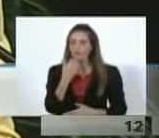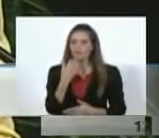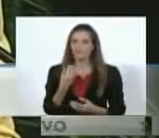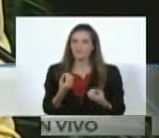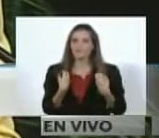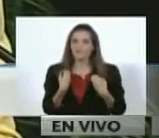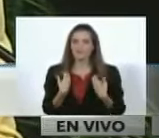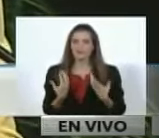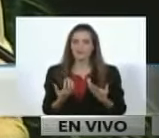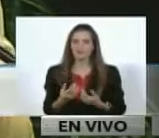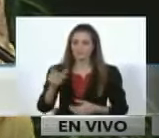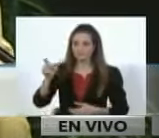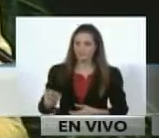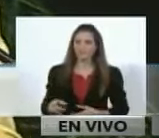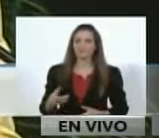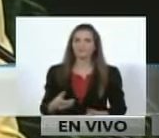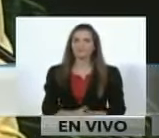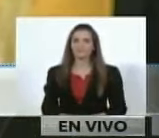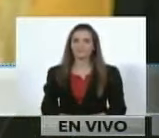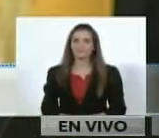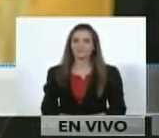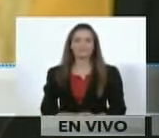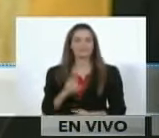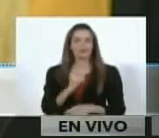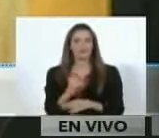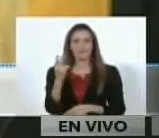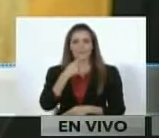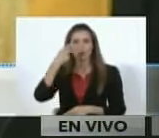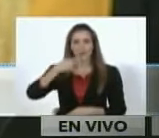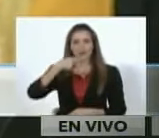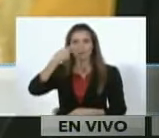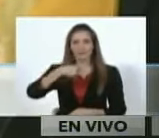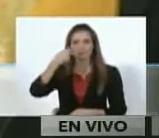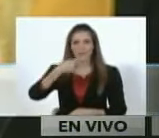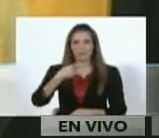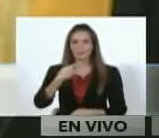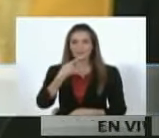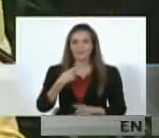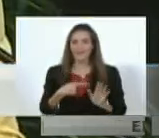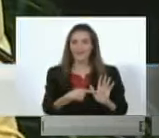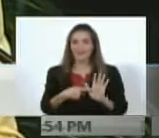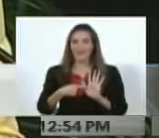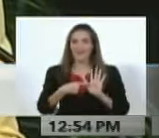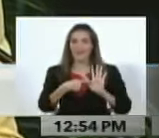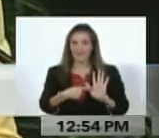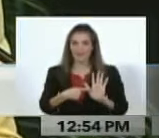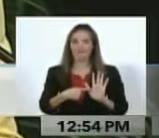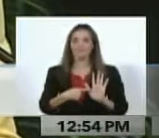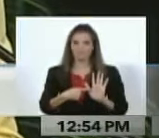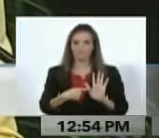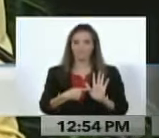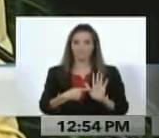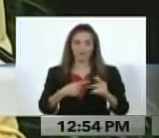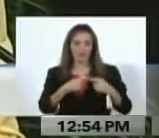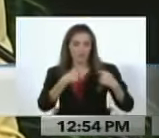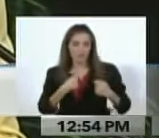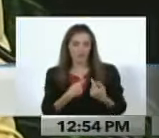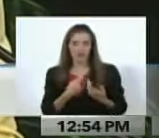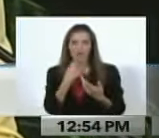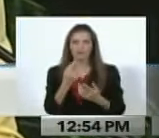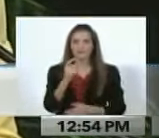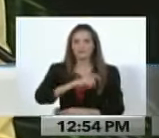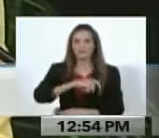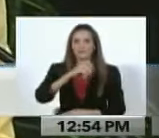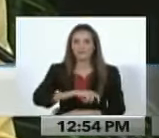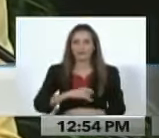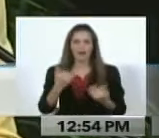como un deber político de dar el ejemplo moralmente imprescindible